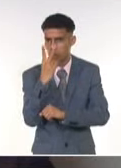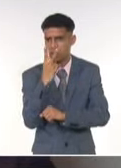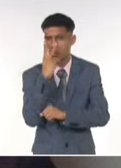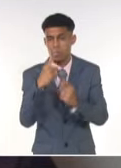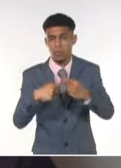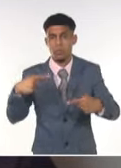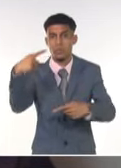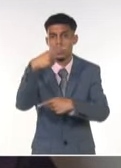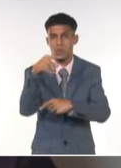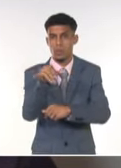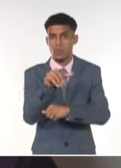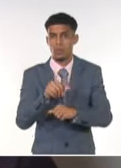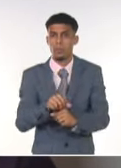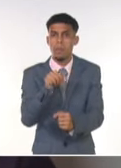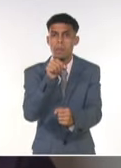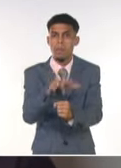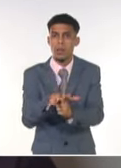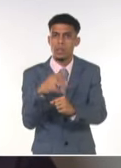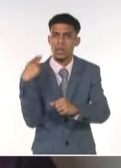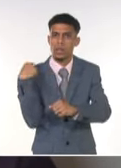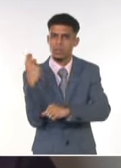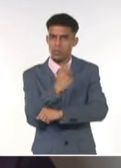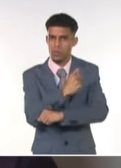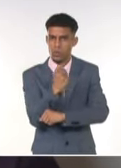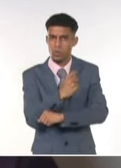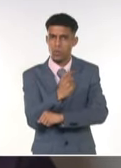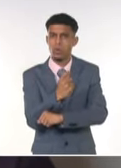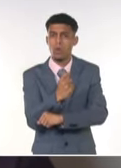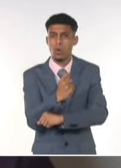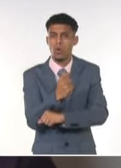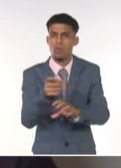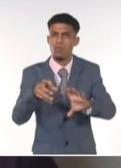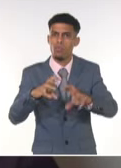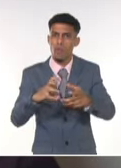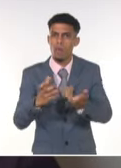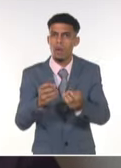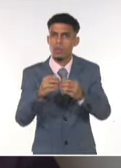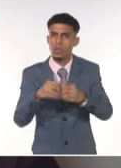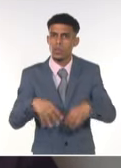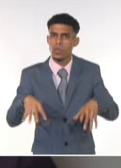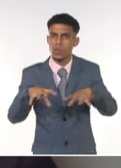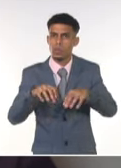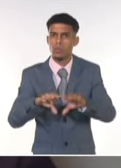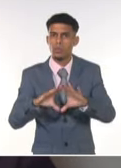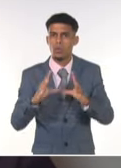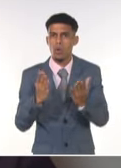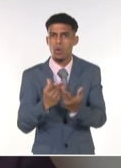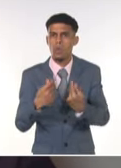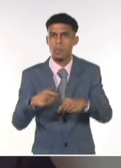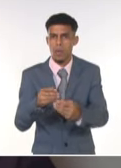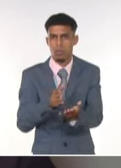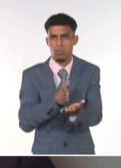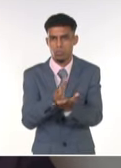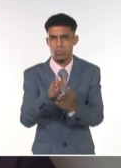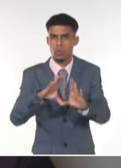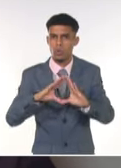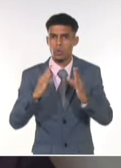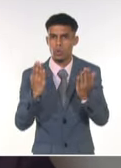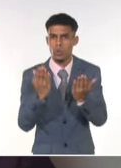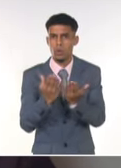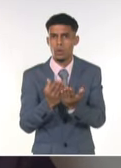prioridad. Iniciar el curso escolar en estas condiciones, con garantías de continuidad de estudio para todos